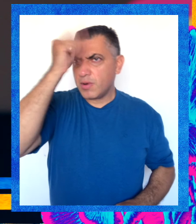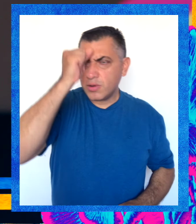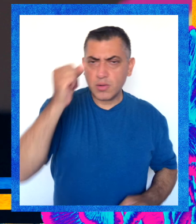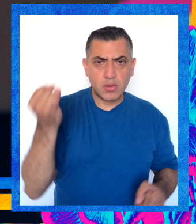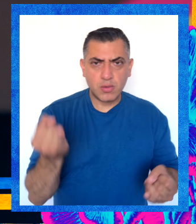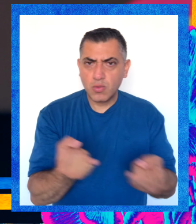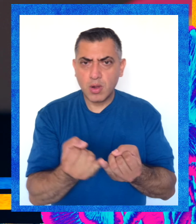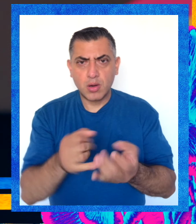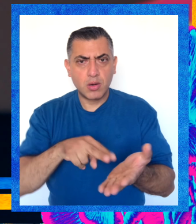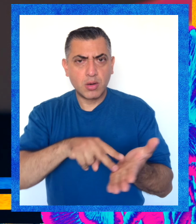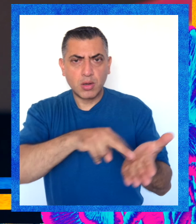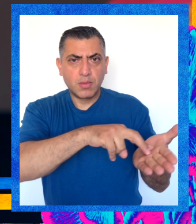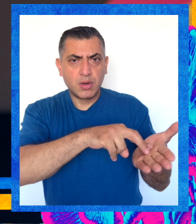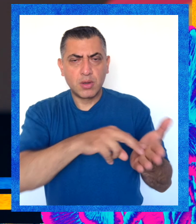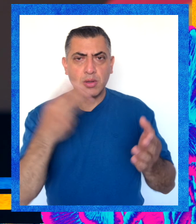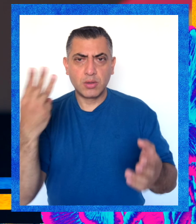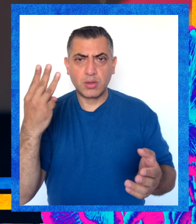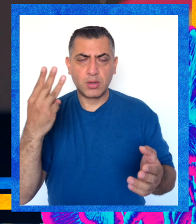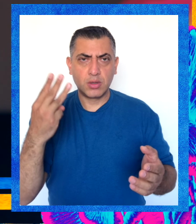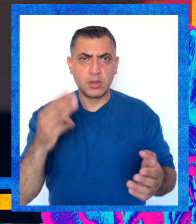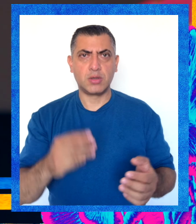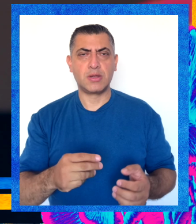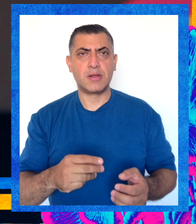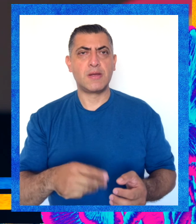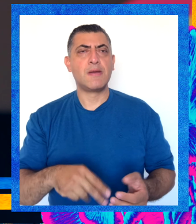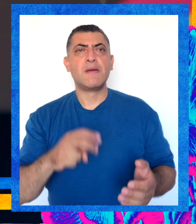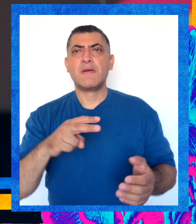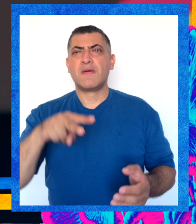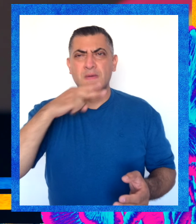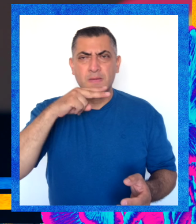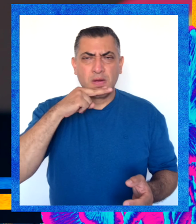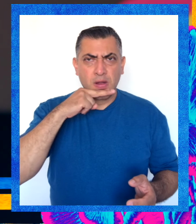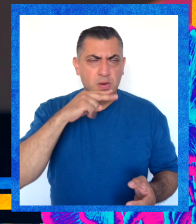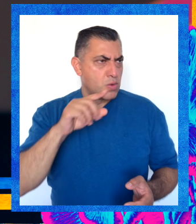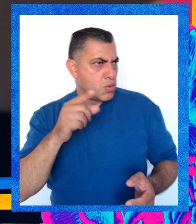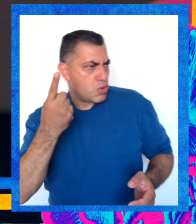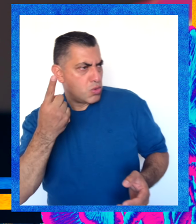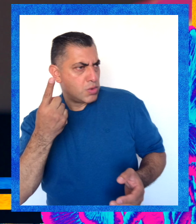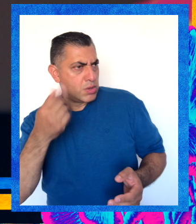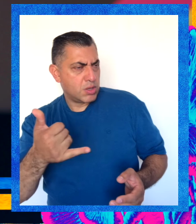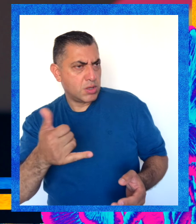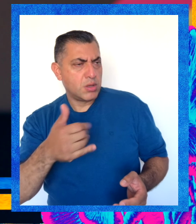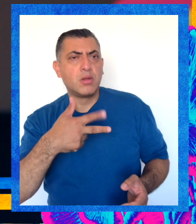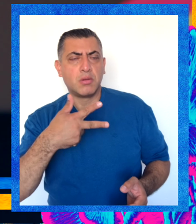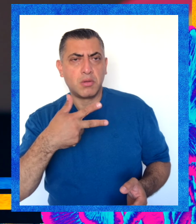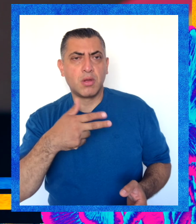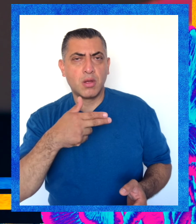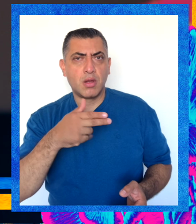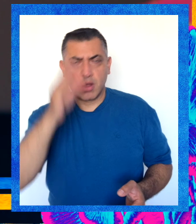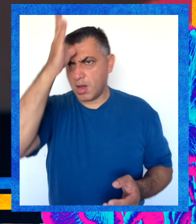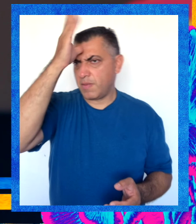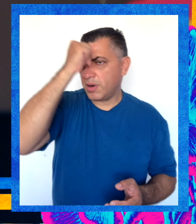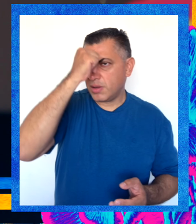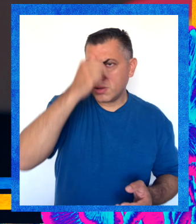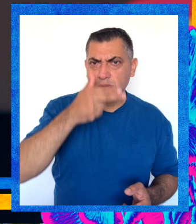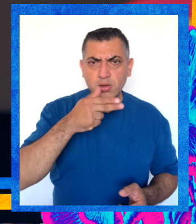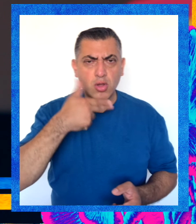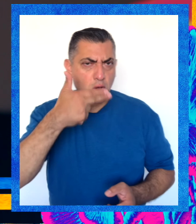caminar 3 él era el verbo preexistente no obstante tuvo que aprender a hablar como